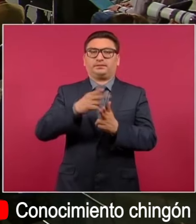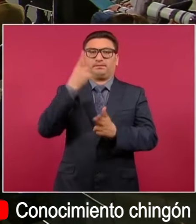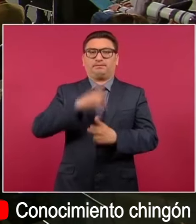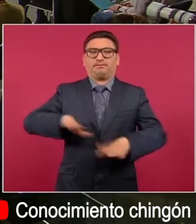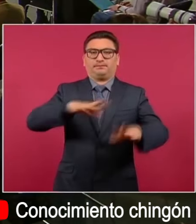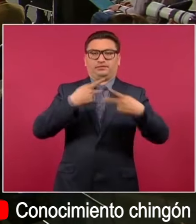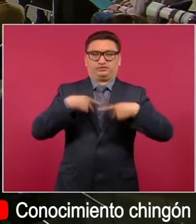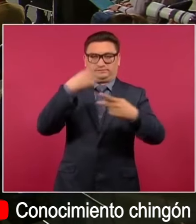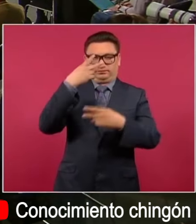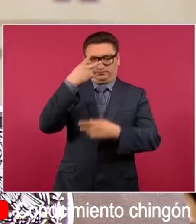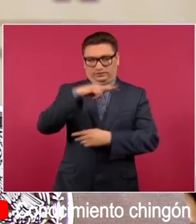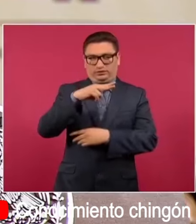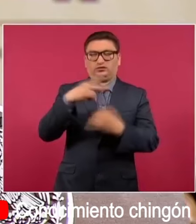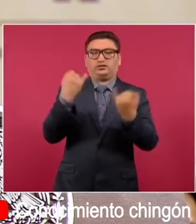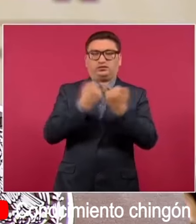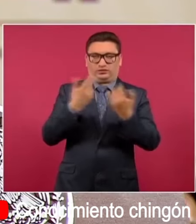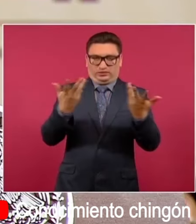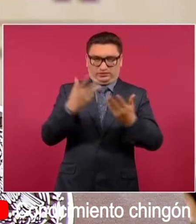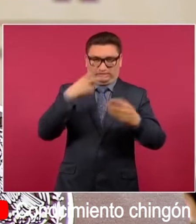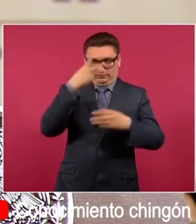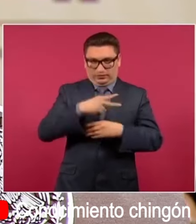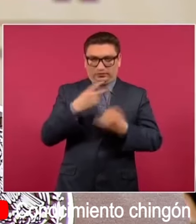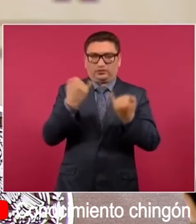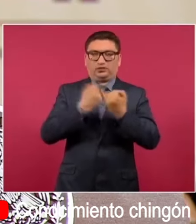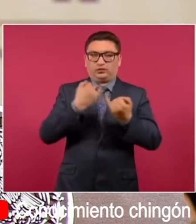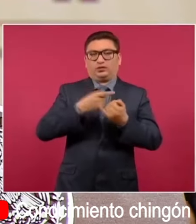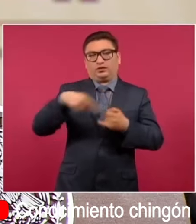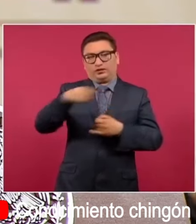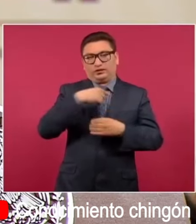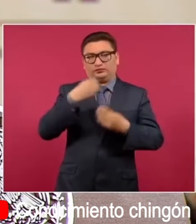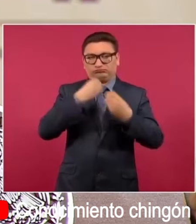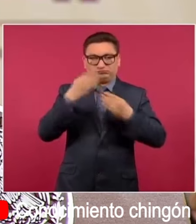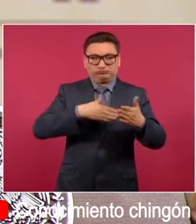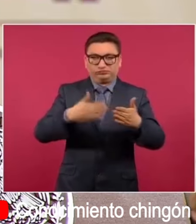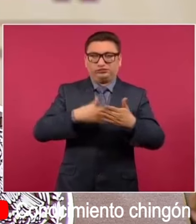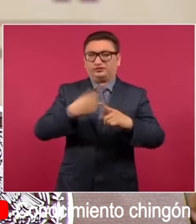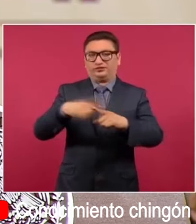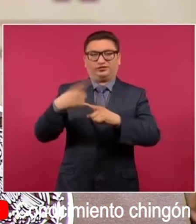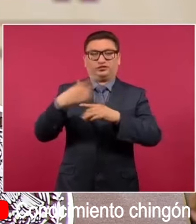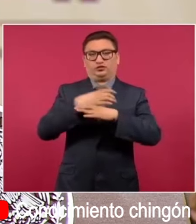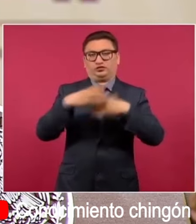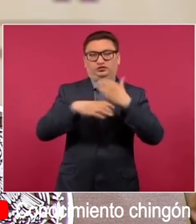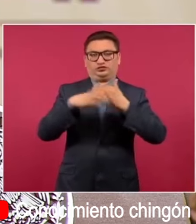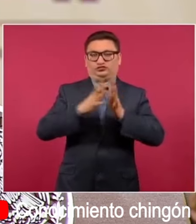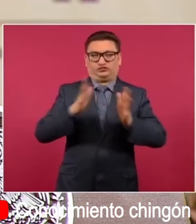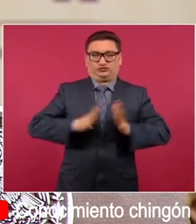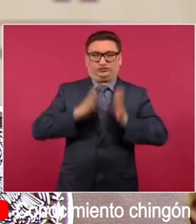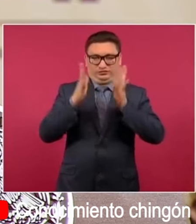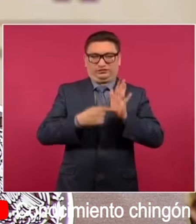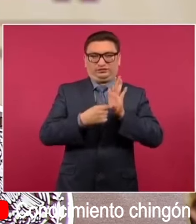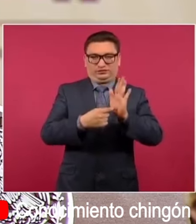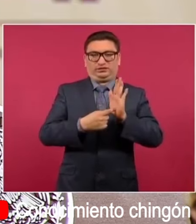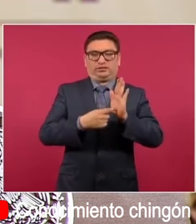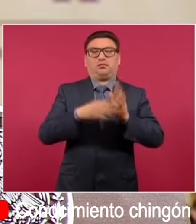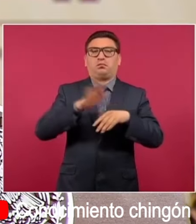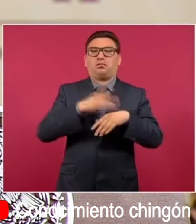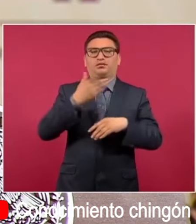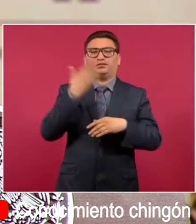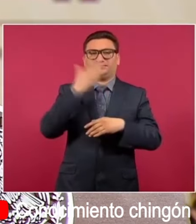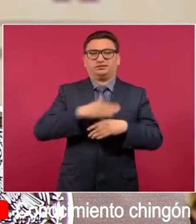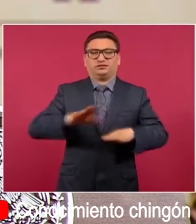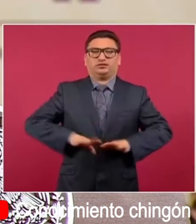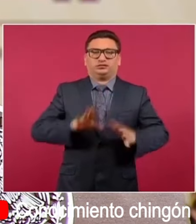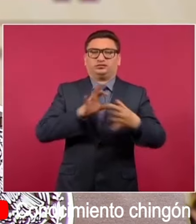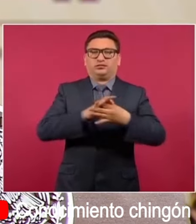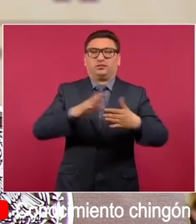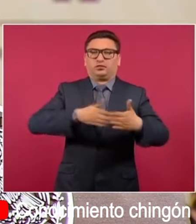además se viaja a través de su gastronomía. Y aquí se están preparando una serie de sorpresas con ustedes, no solamente adaptando las cocinas